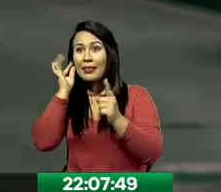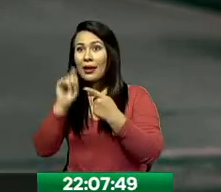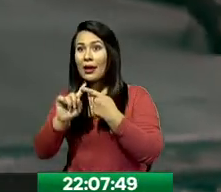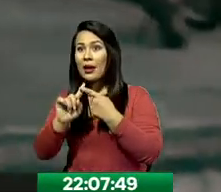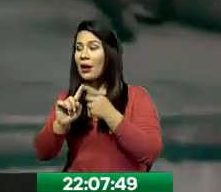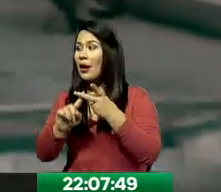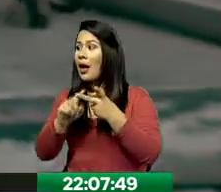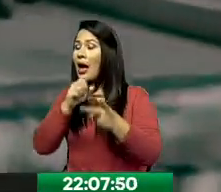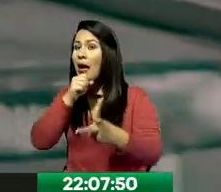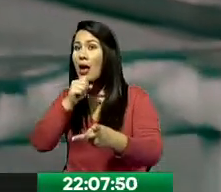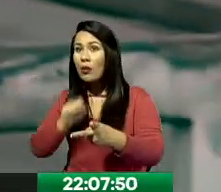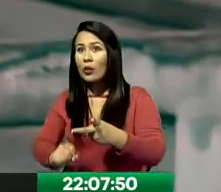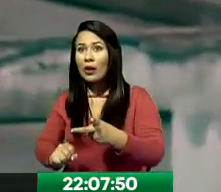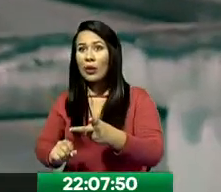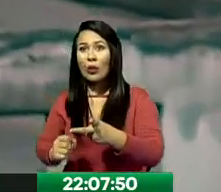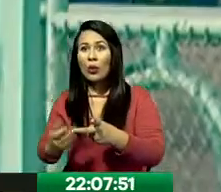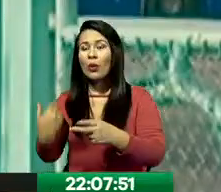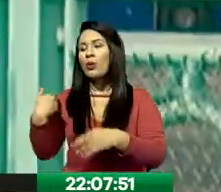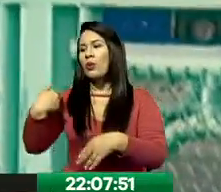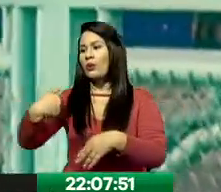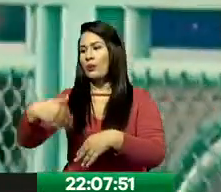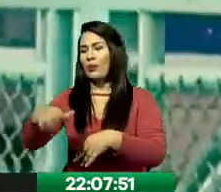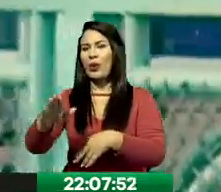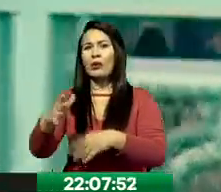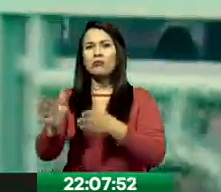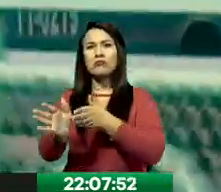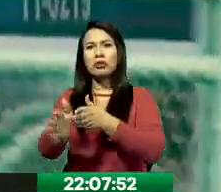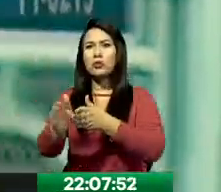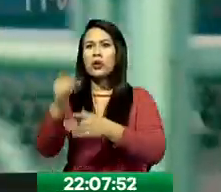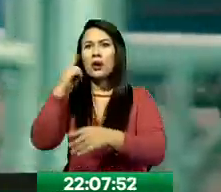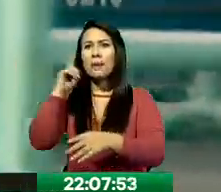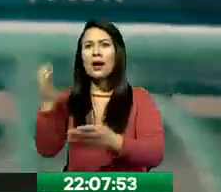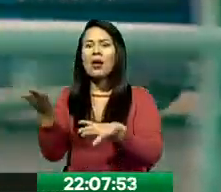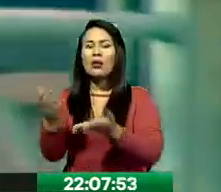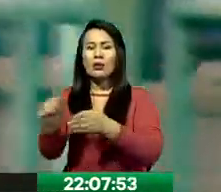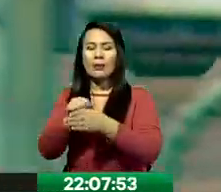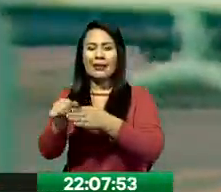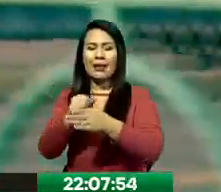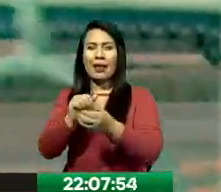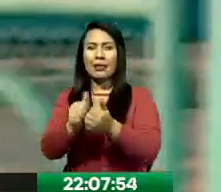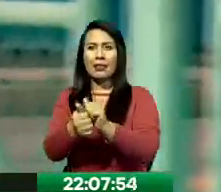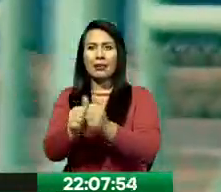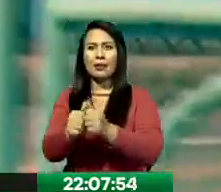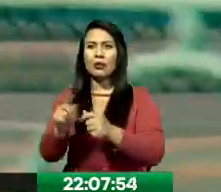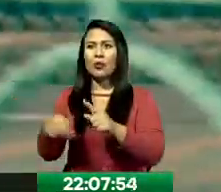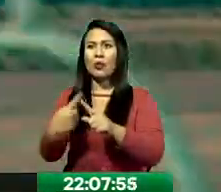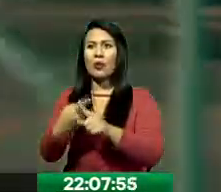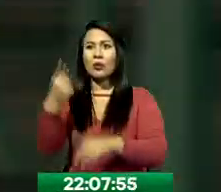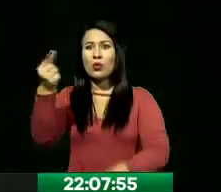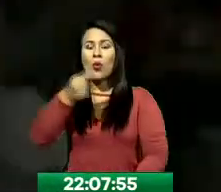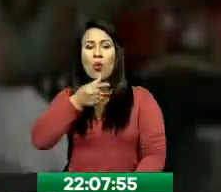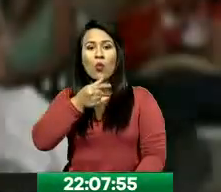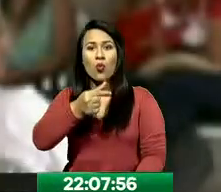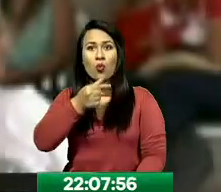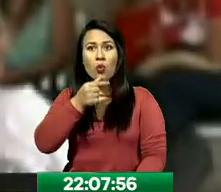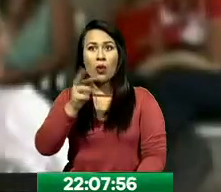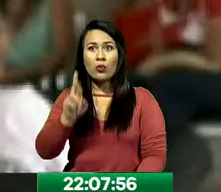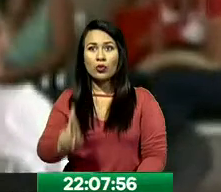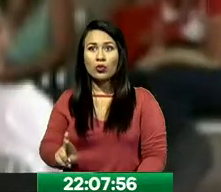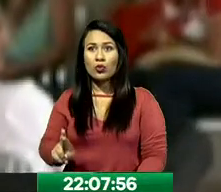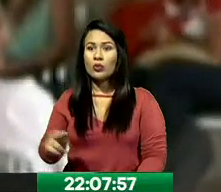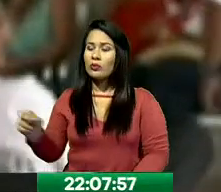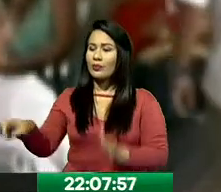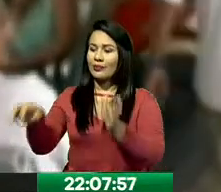víctima de una tarde de terror en la troncal de la Metrovía en el Guasmo Sur. Y el niño se le ocurre ir al baño.